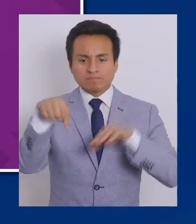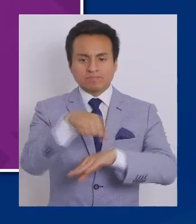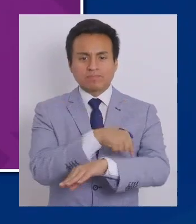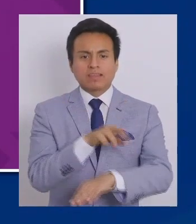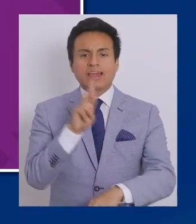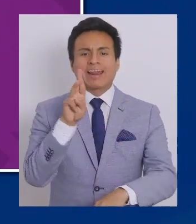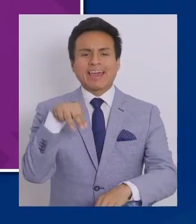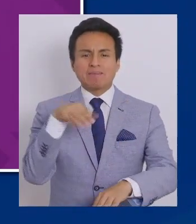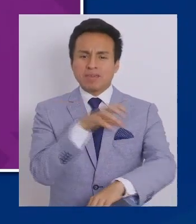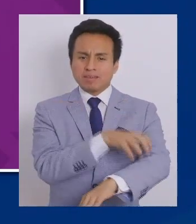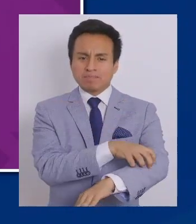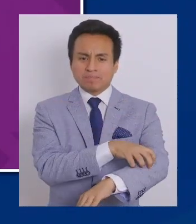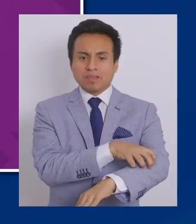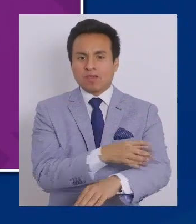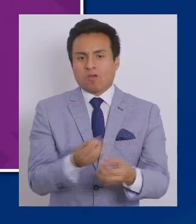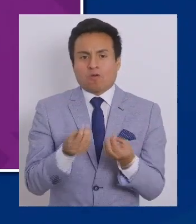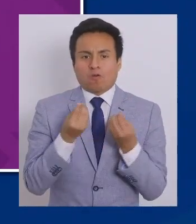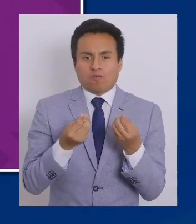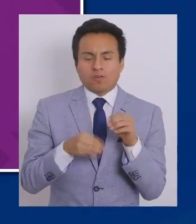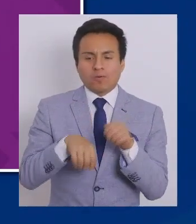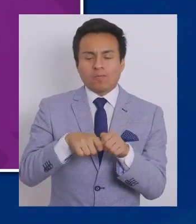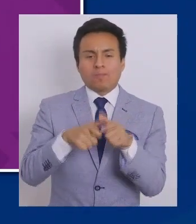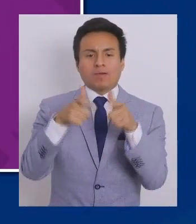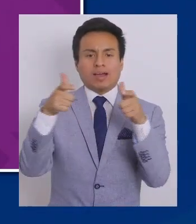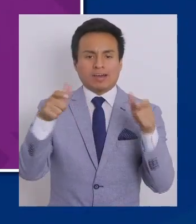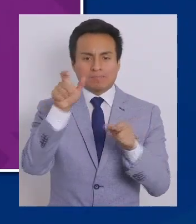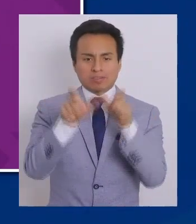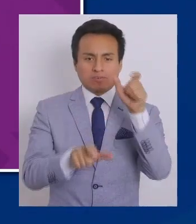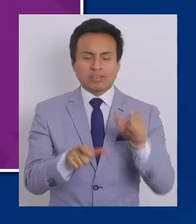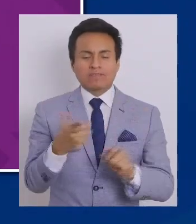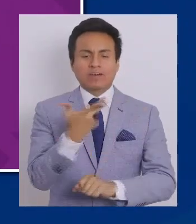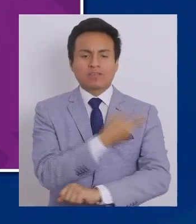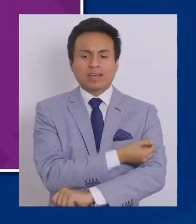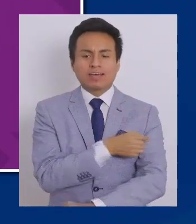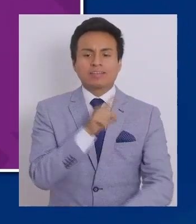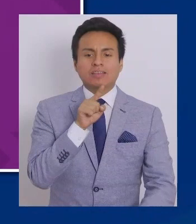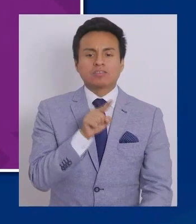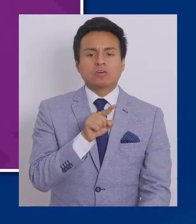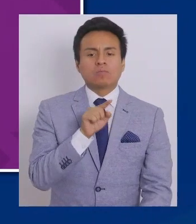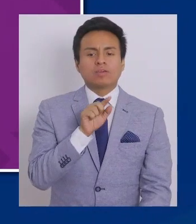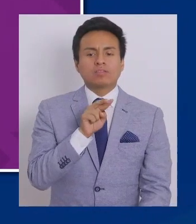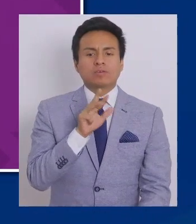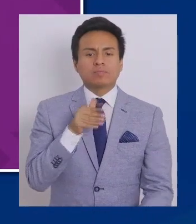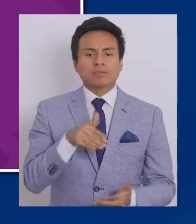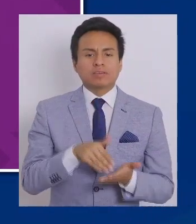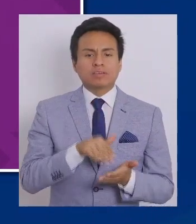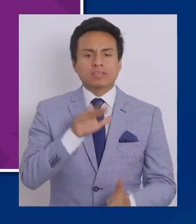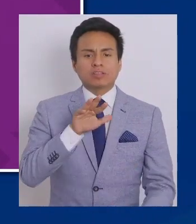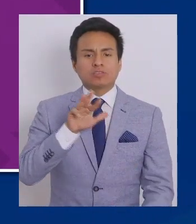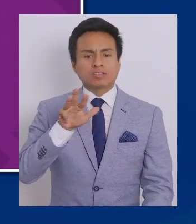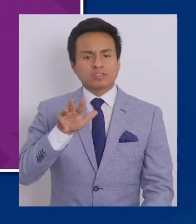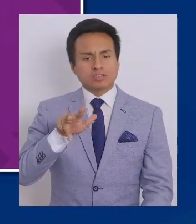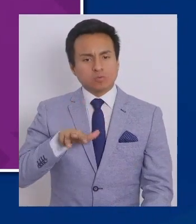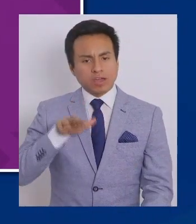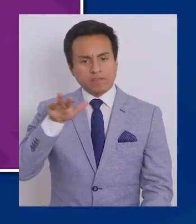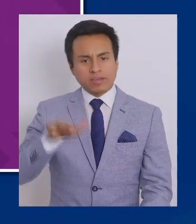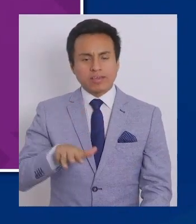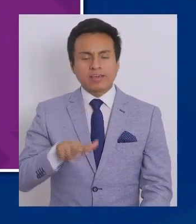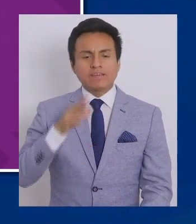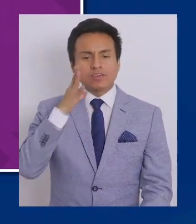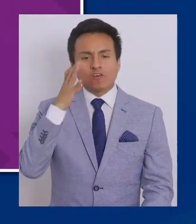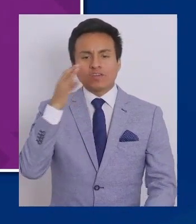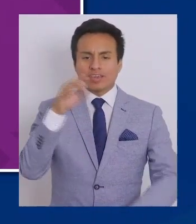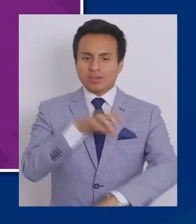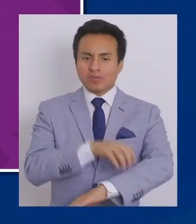metropolitana tiene la mayor cantidad de vacunados con 129 mil 519 te sigue bío bío